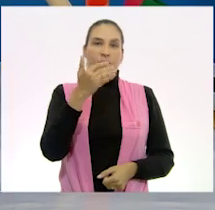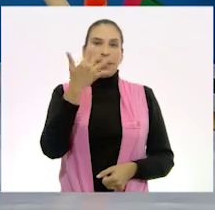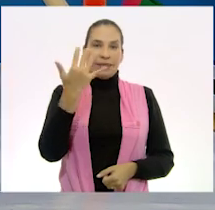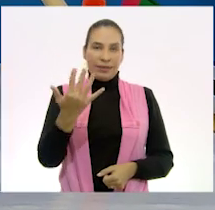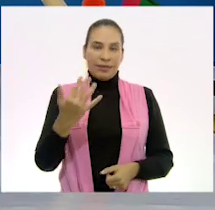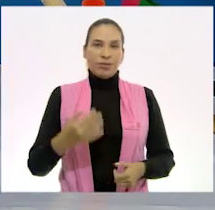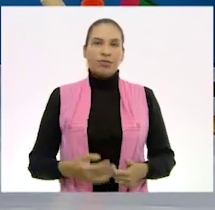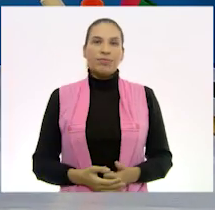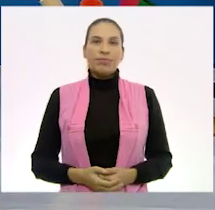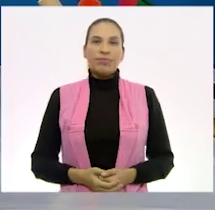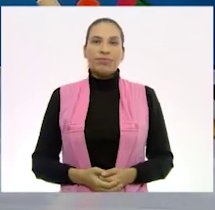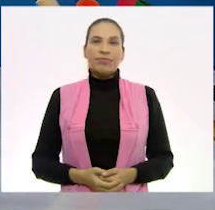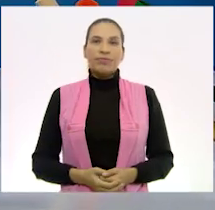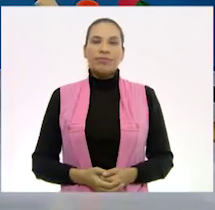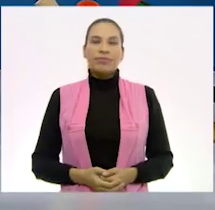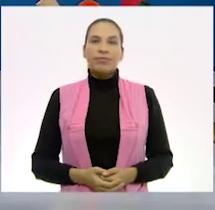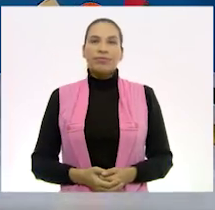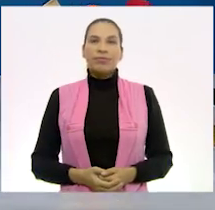1.55.